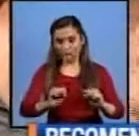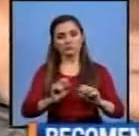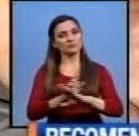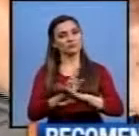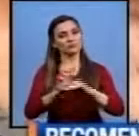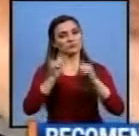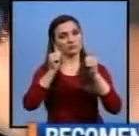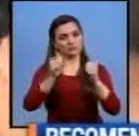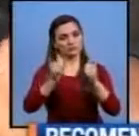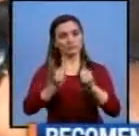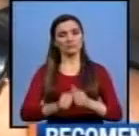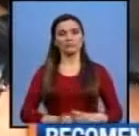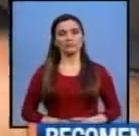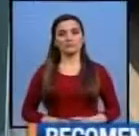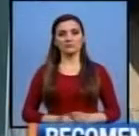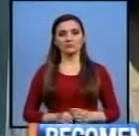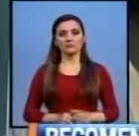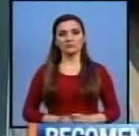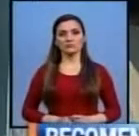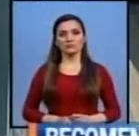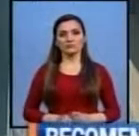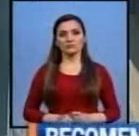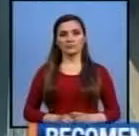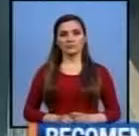buenas condiciones.